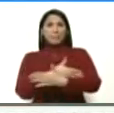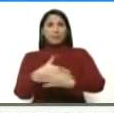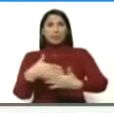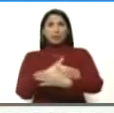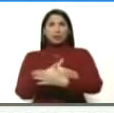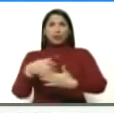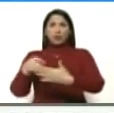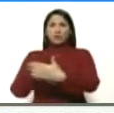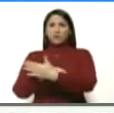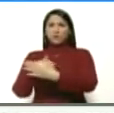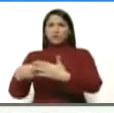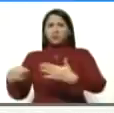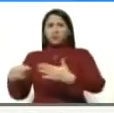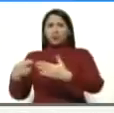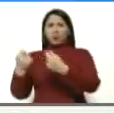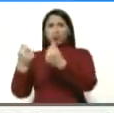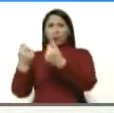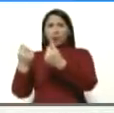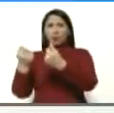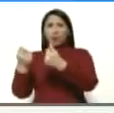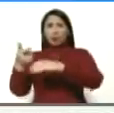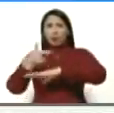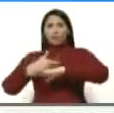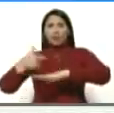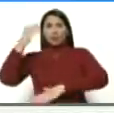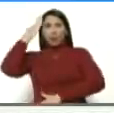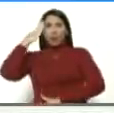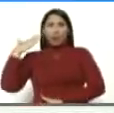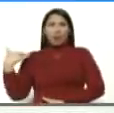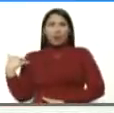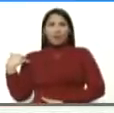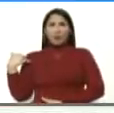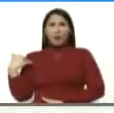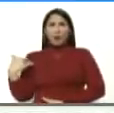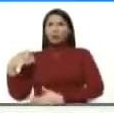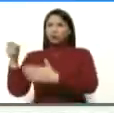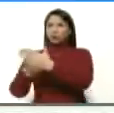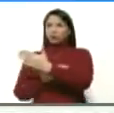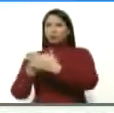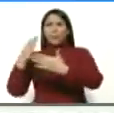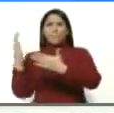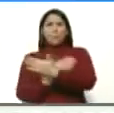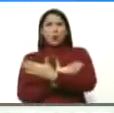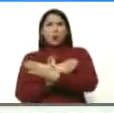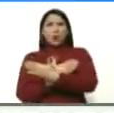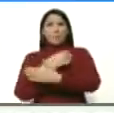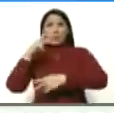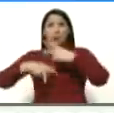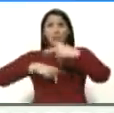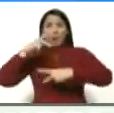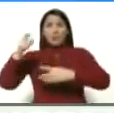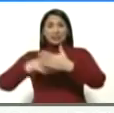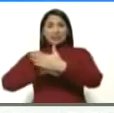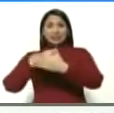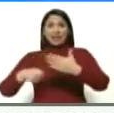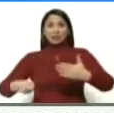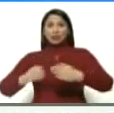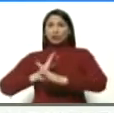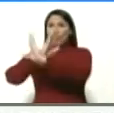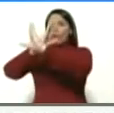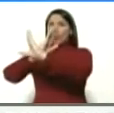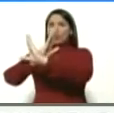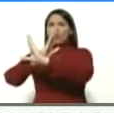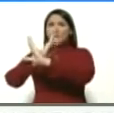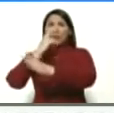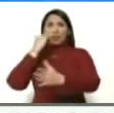cuentas del gobierno libio. Forma parte de esto del programa de sanciones. Fíjense ustedes,